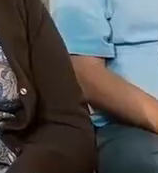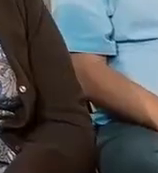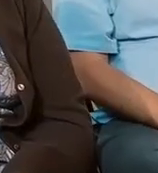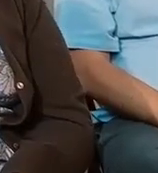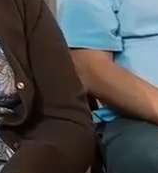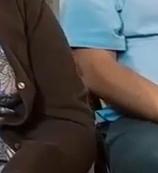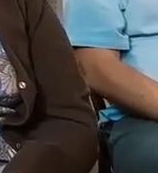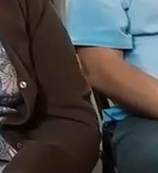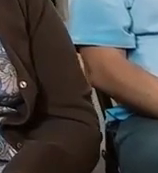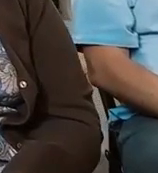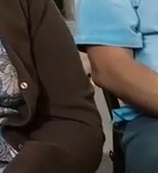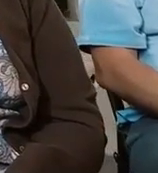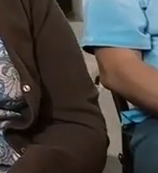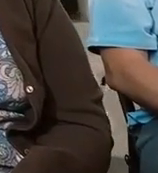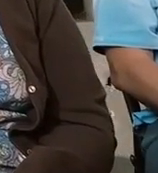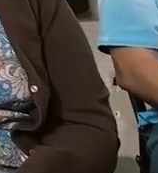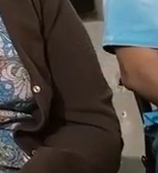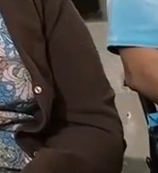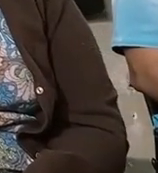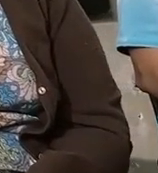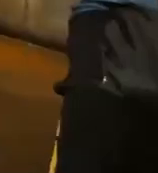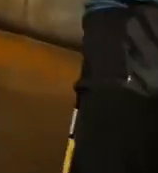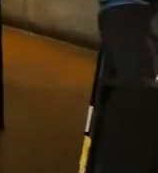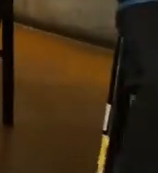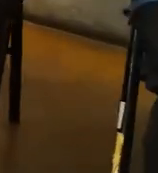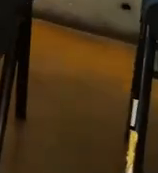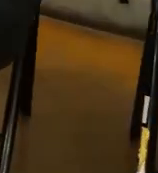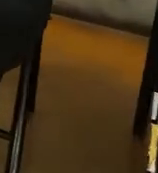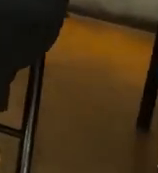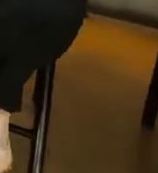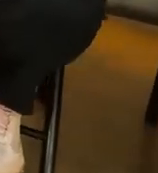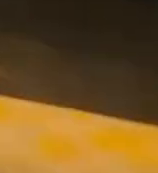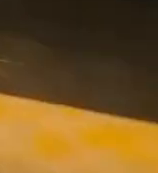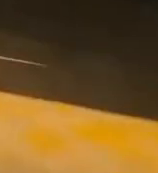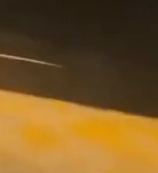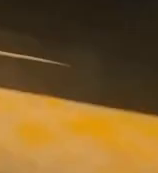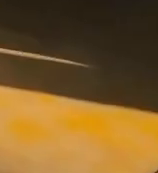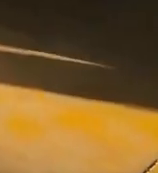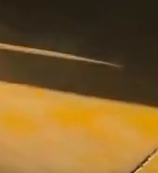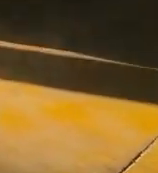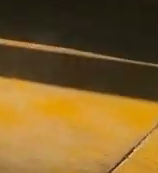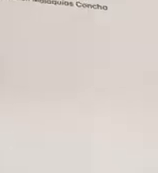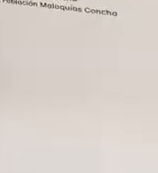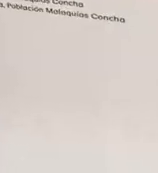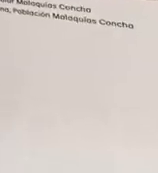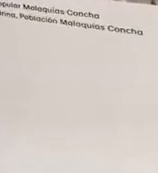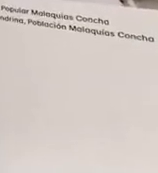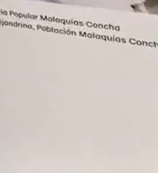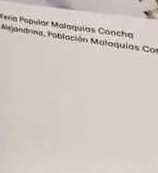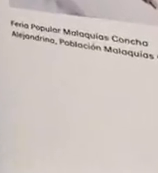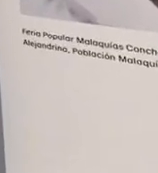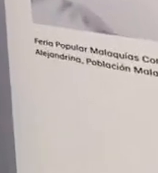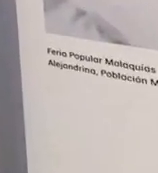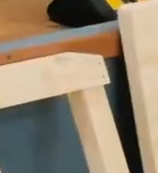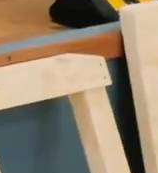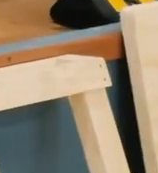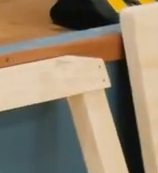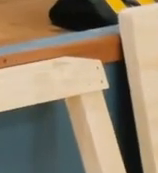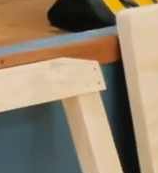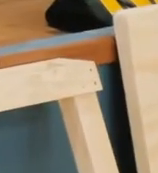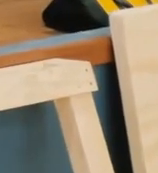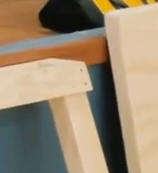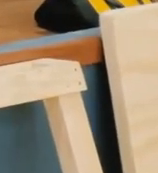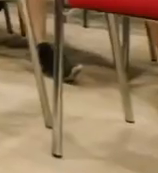junto a vecinos vecinas y organizaciones sociales e instituciones del sector para conocer su realidad social y medioambiental este